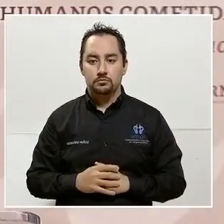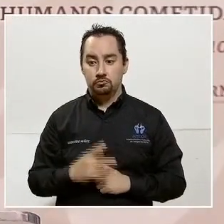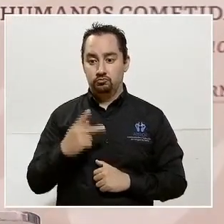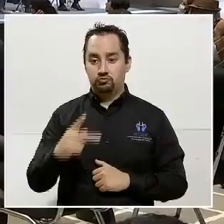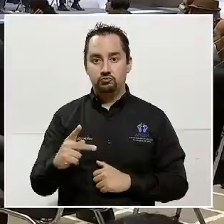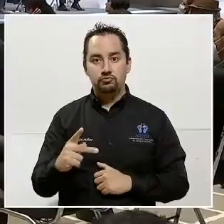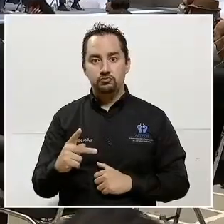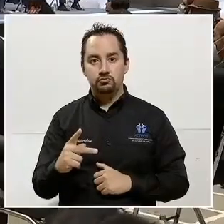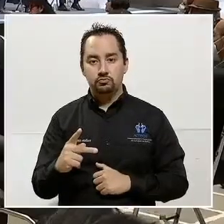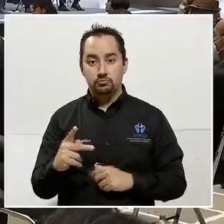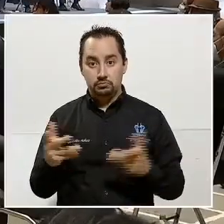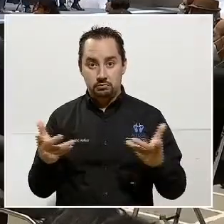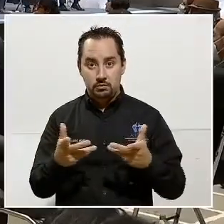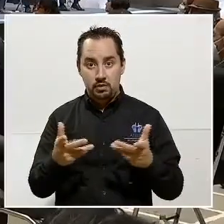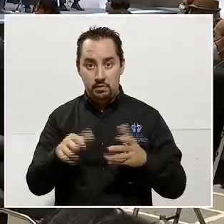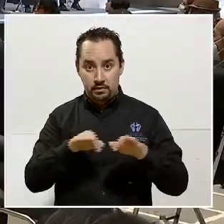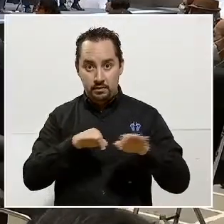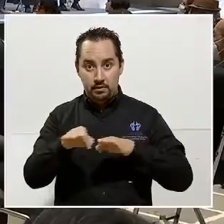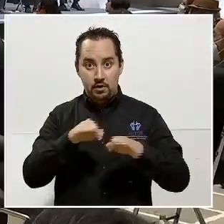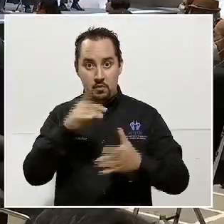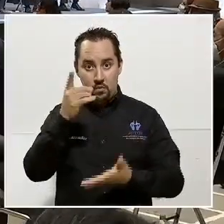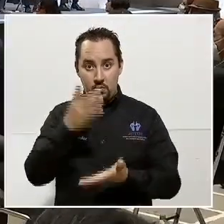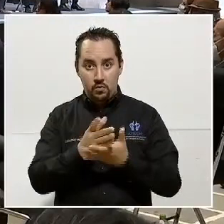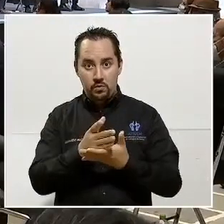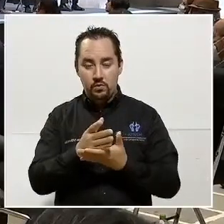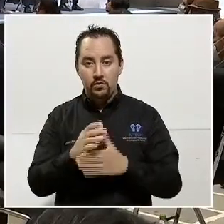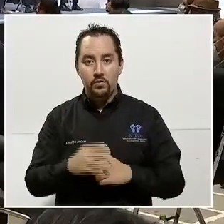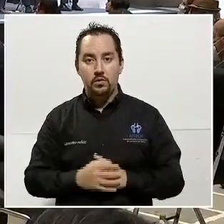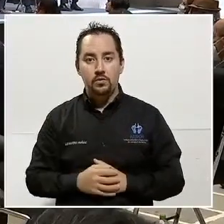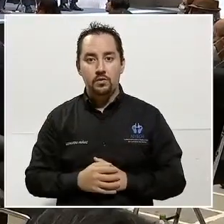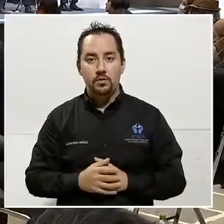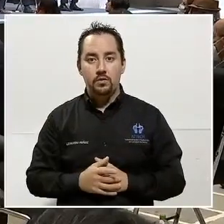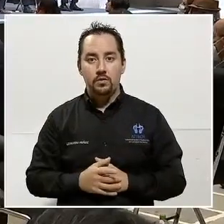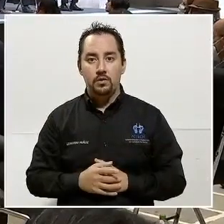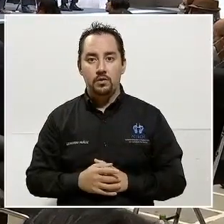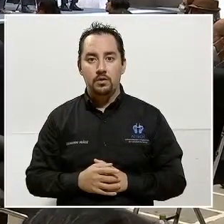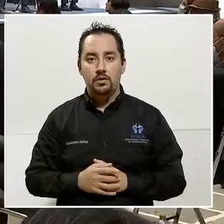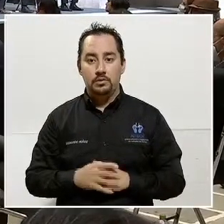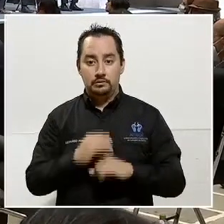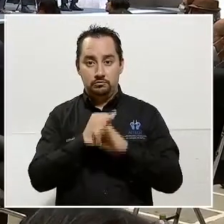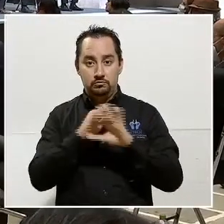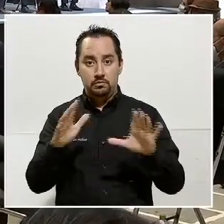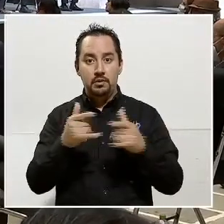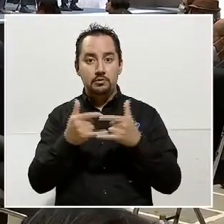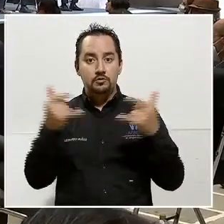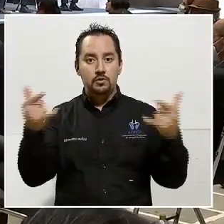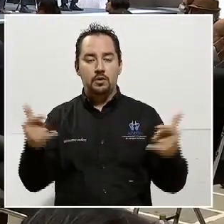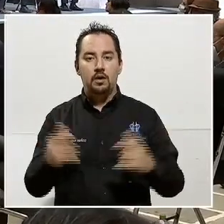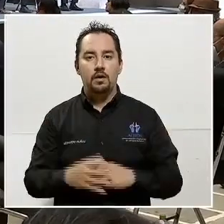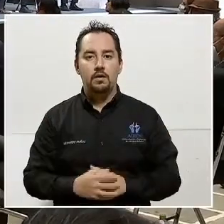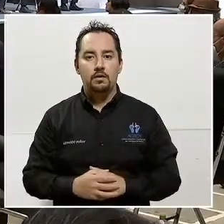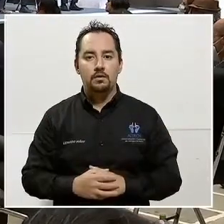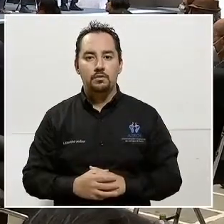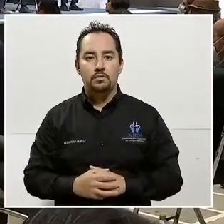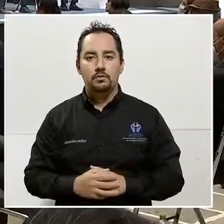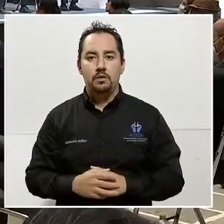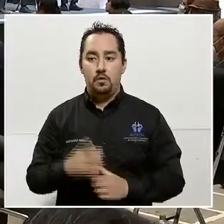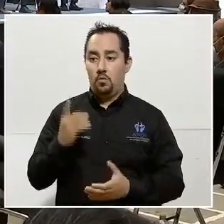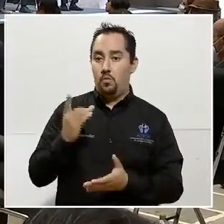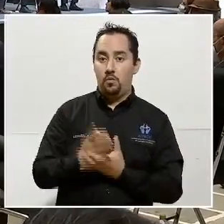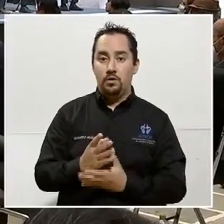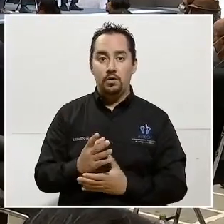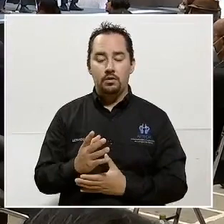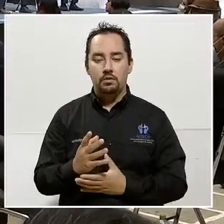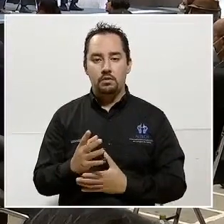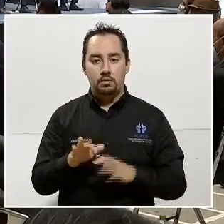función no se limite a elaborar un informe histórico, ni se convierta en un mero